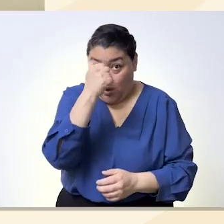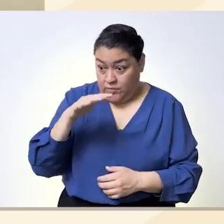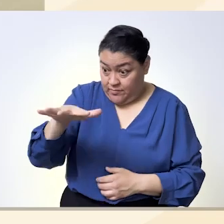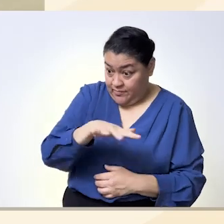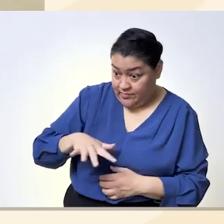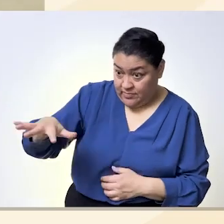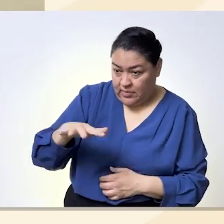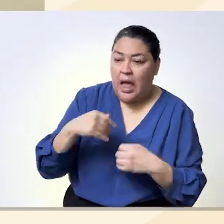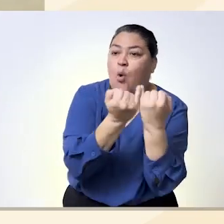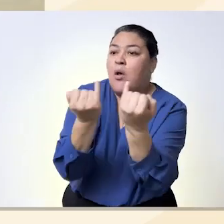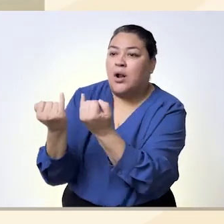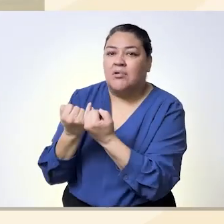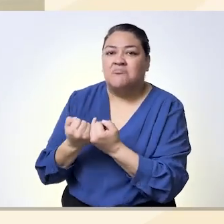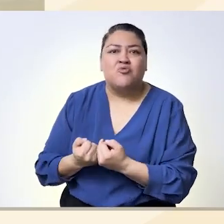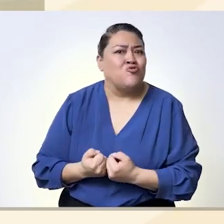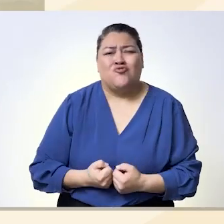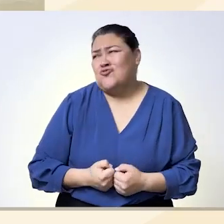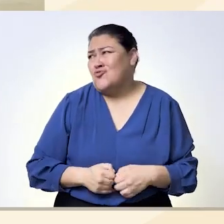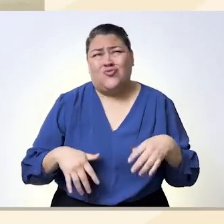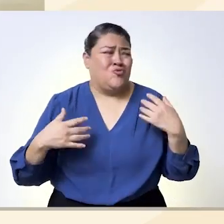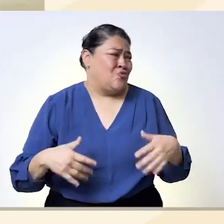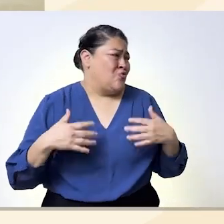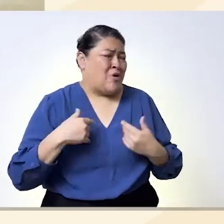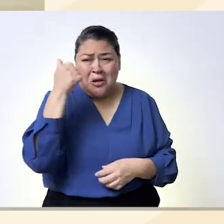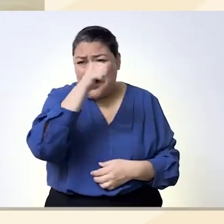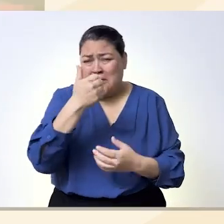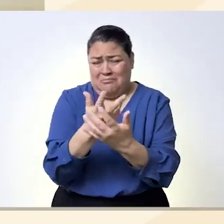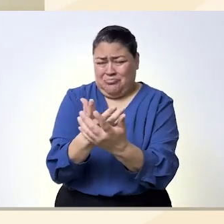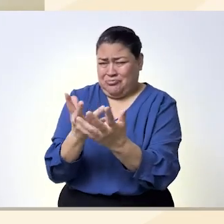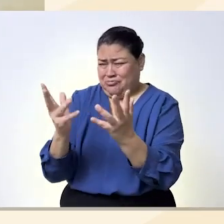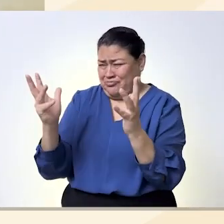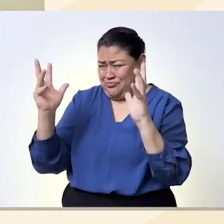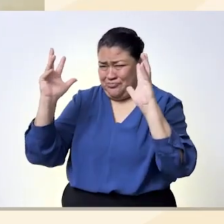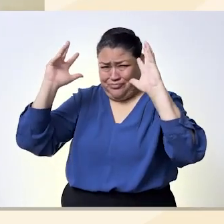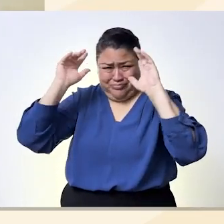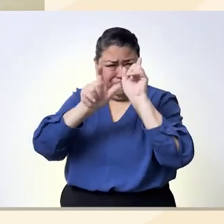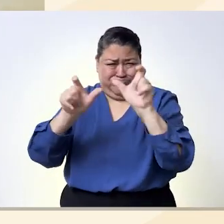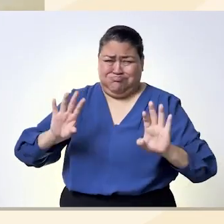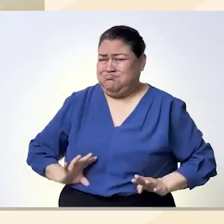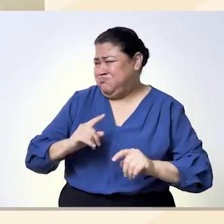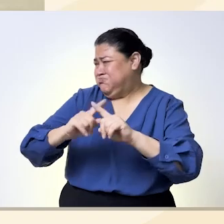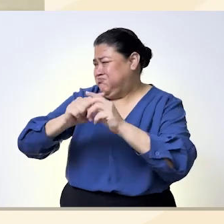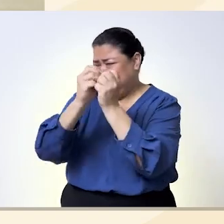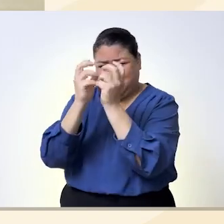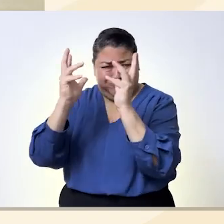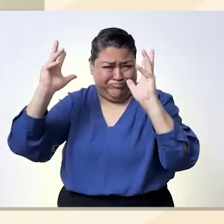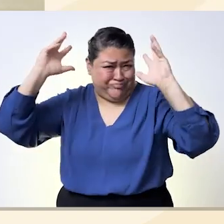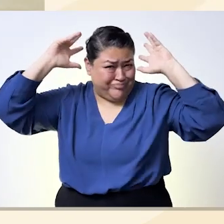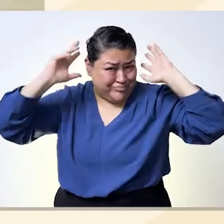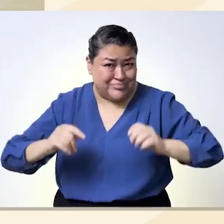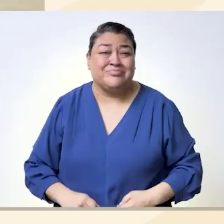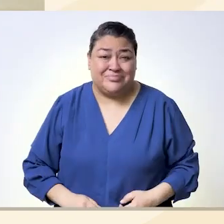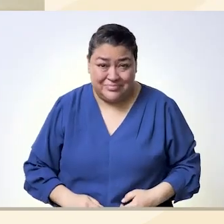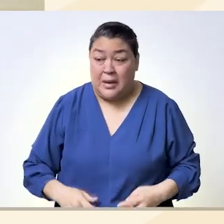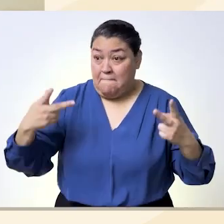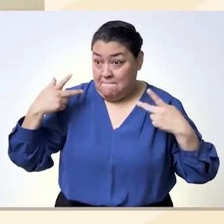no podemos generalizar nada. Si todos los autistas son así, todos los atención divergentes son así, no.